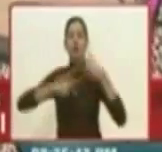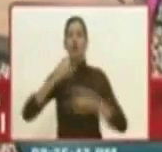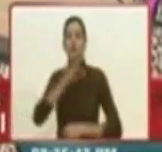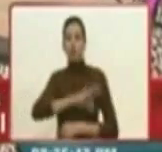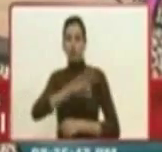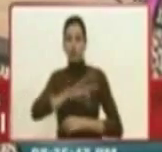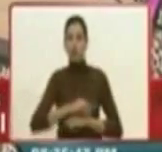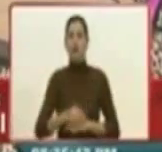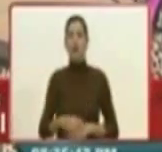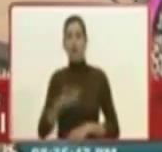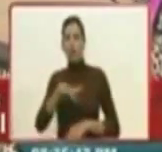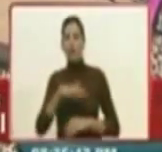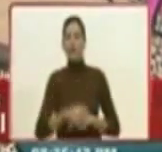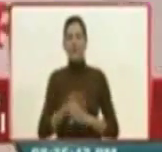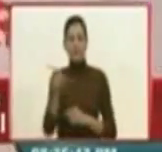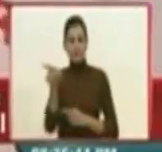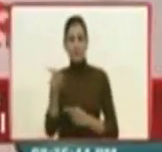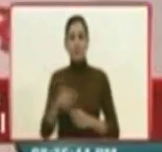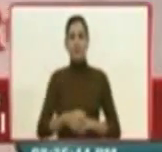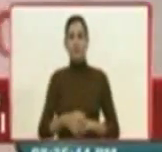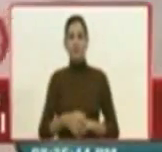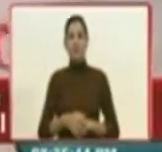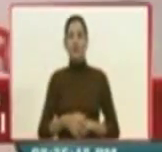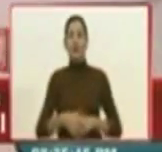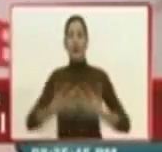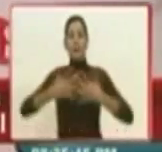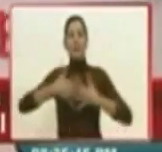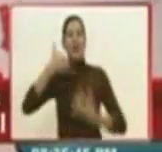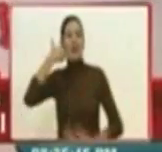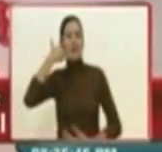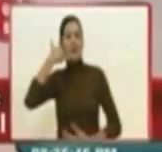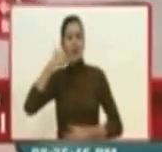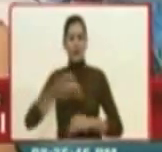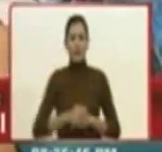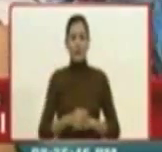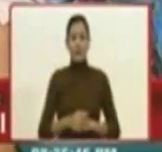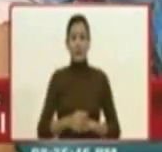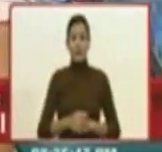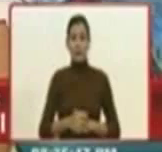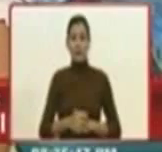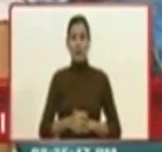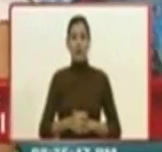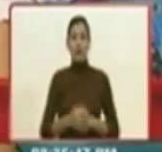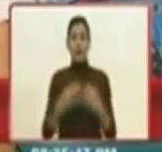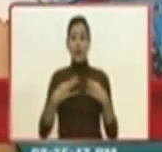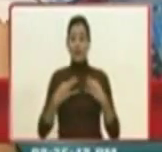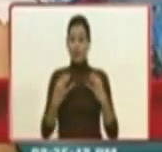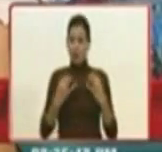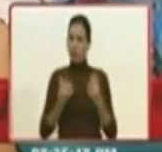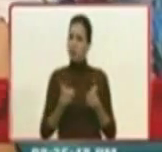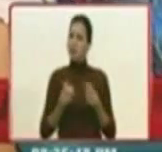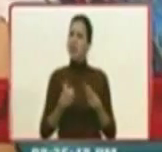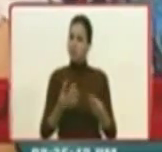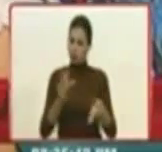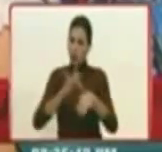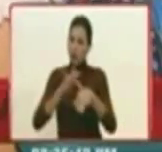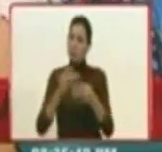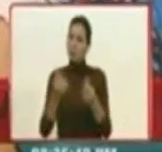social ubicadas en las instalaciones de CanTV. Realmente me parece que la calidad de las telas es bastante buena.